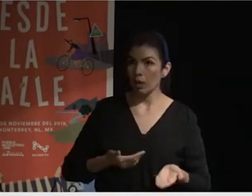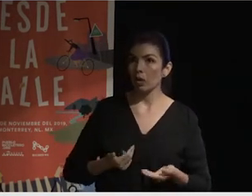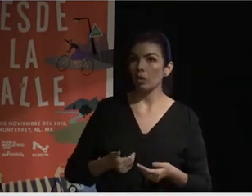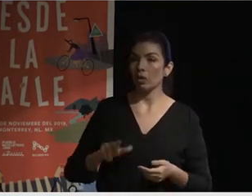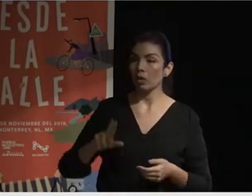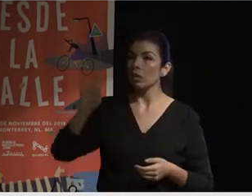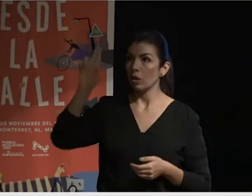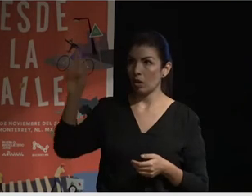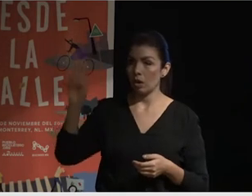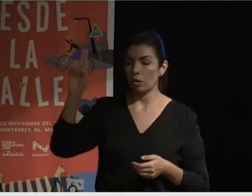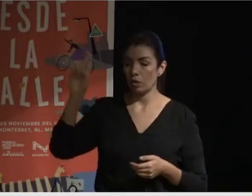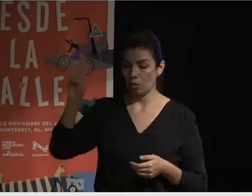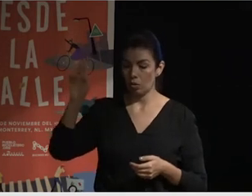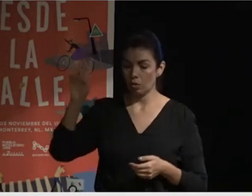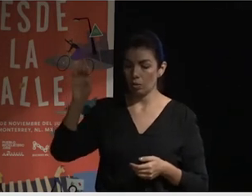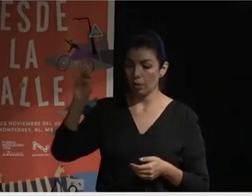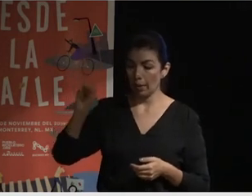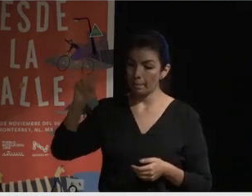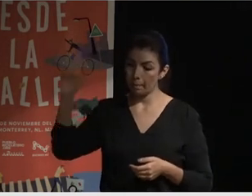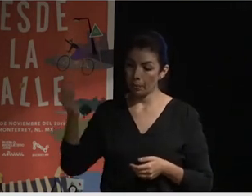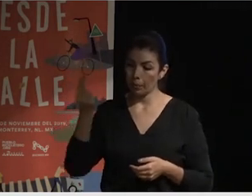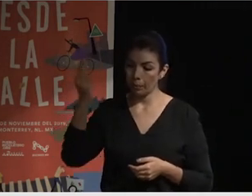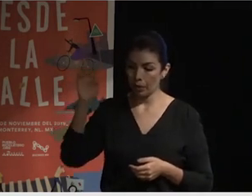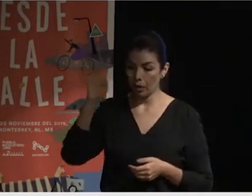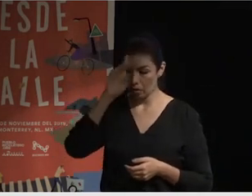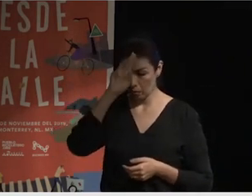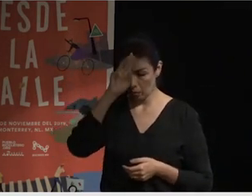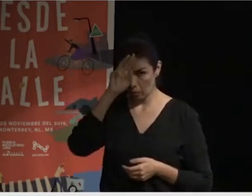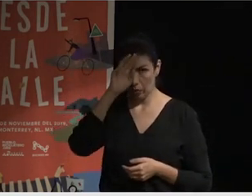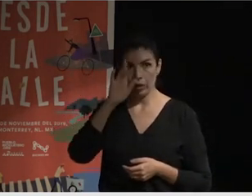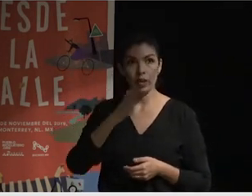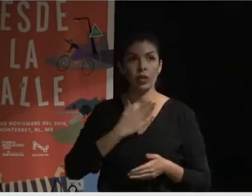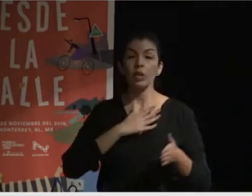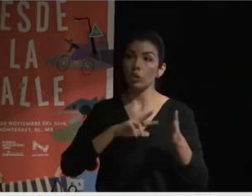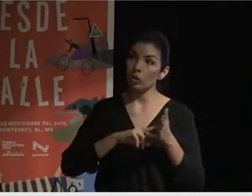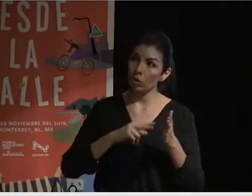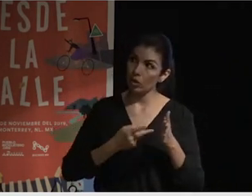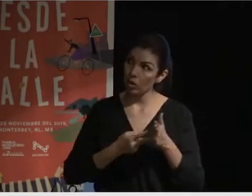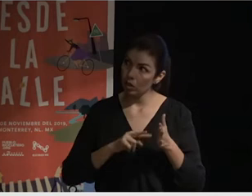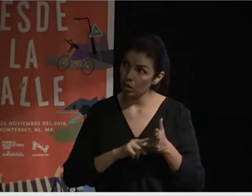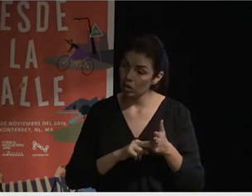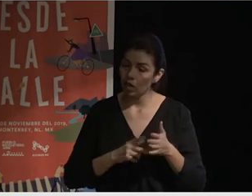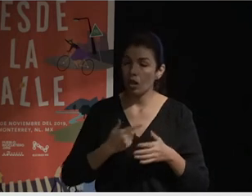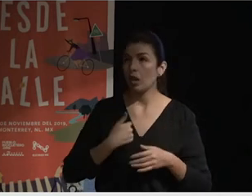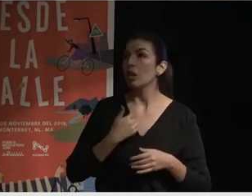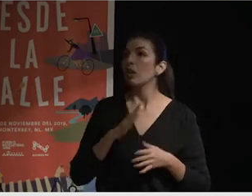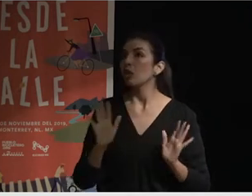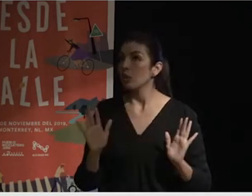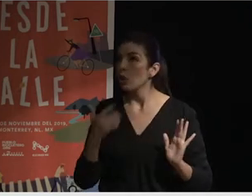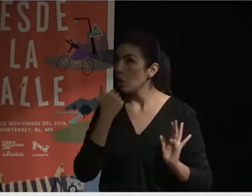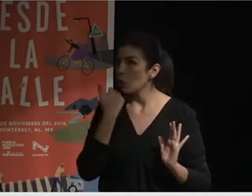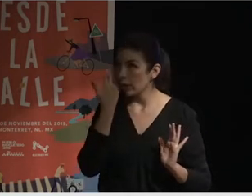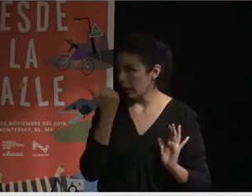ingeniero en sustentabilidad, partiendo de la premisa de dos cosas, que la gentrificación va a existir, y que el